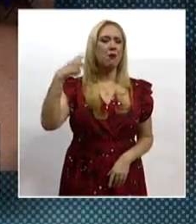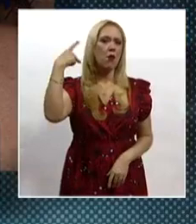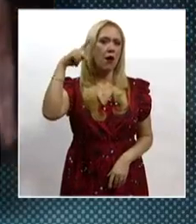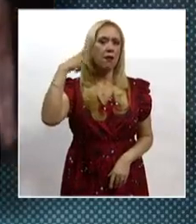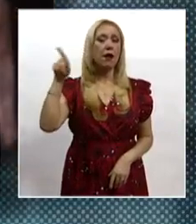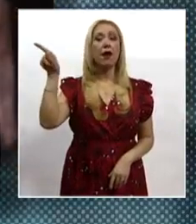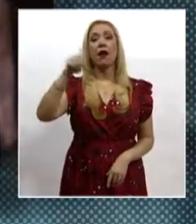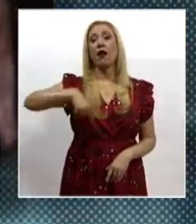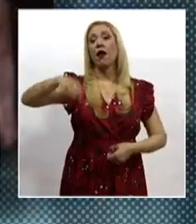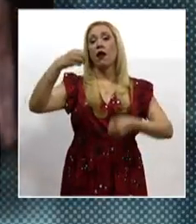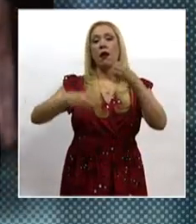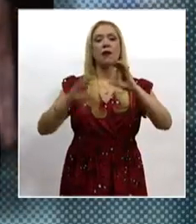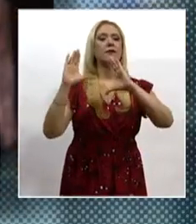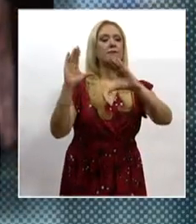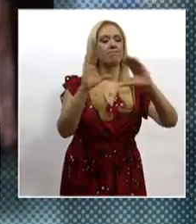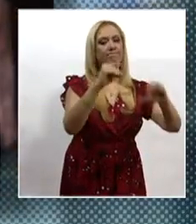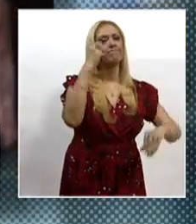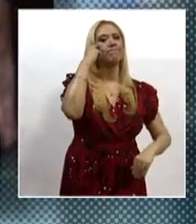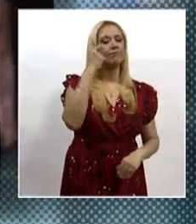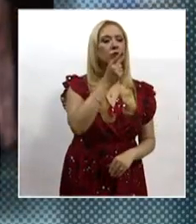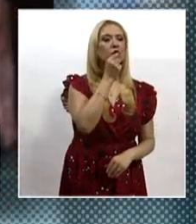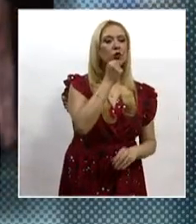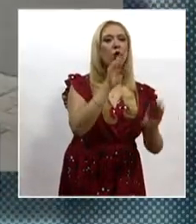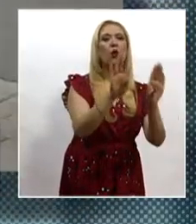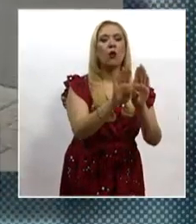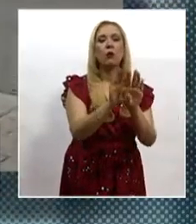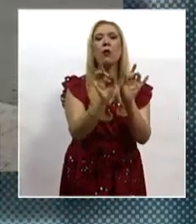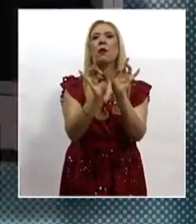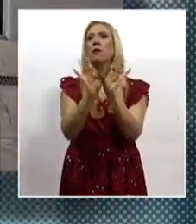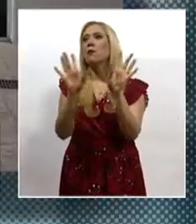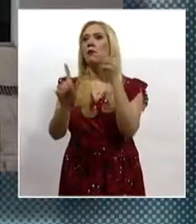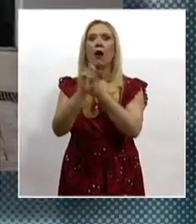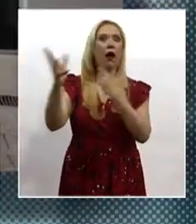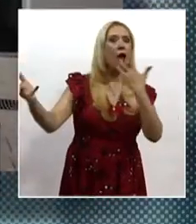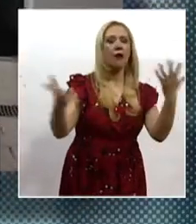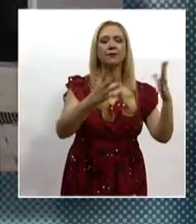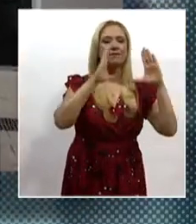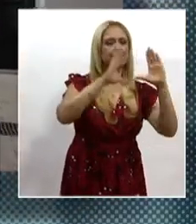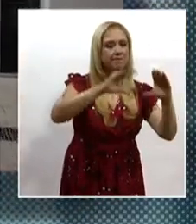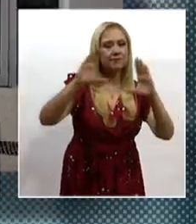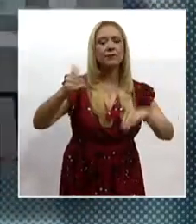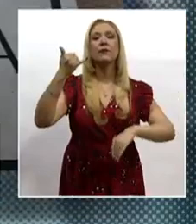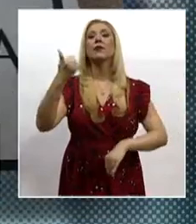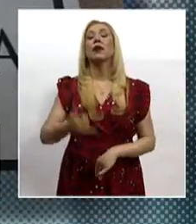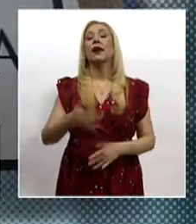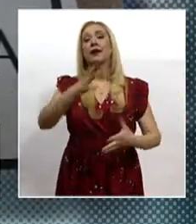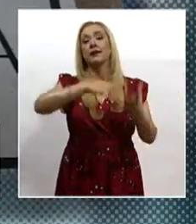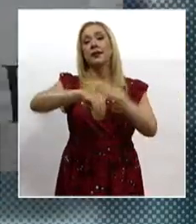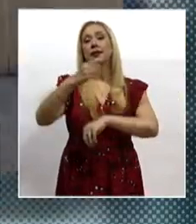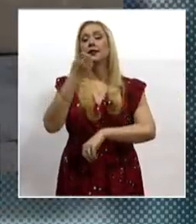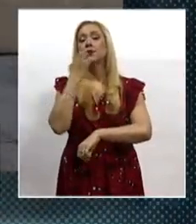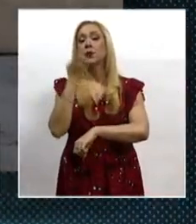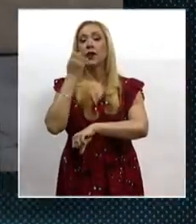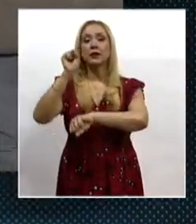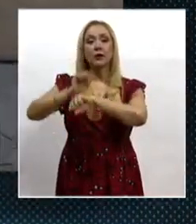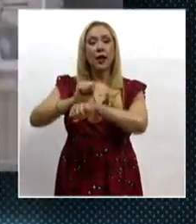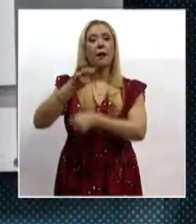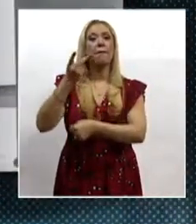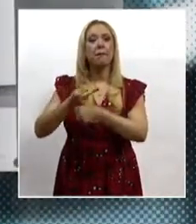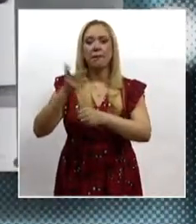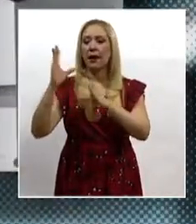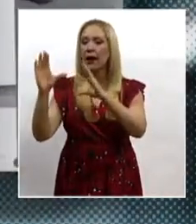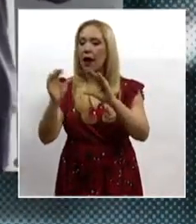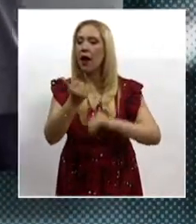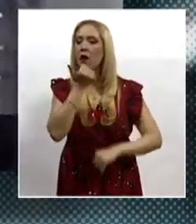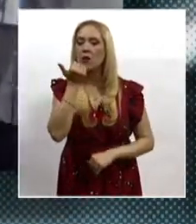policías sobre medios alternativos de solución de conflictos y dio charlas a estudiantes de secundaria y preparatoria sobre prevención